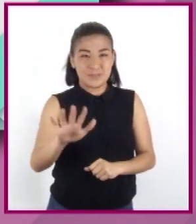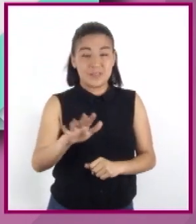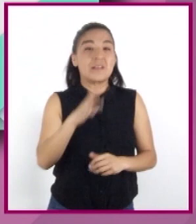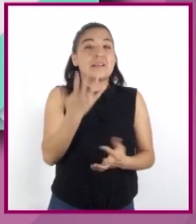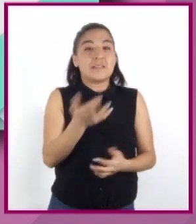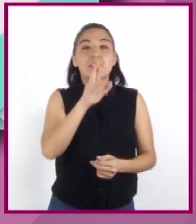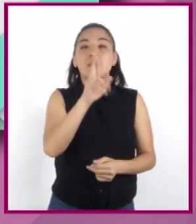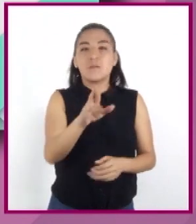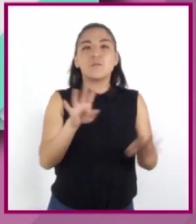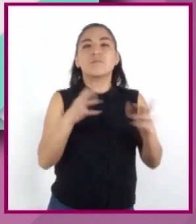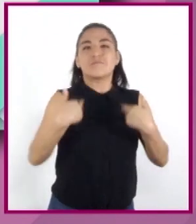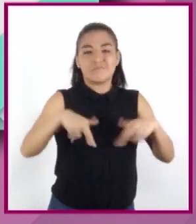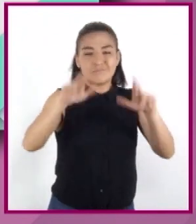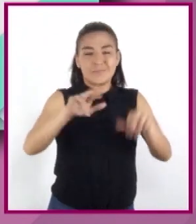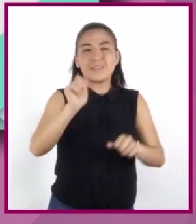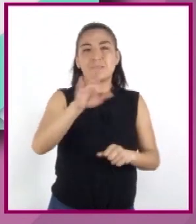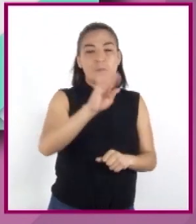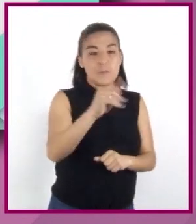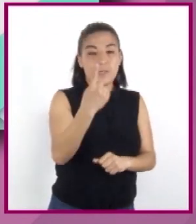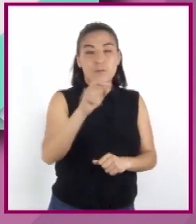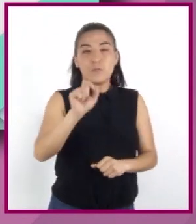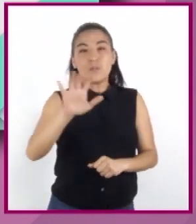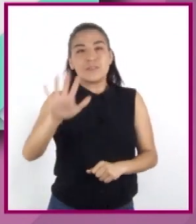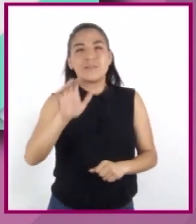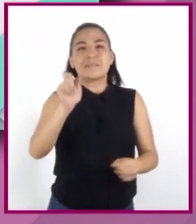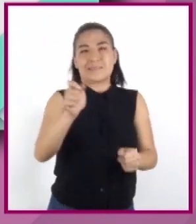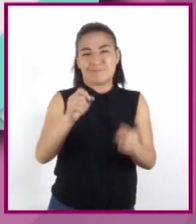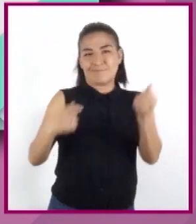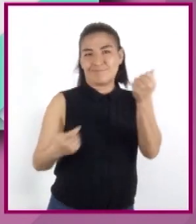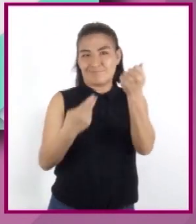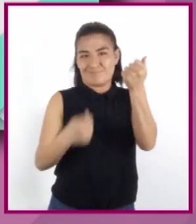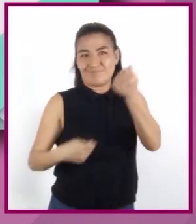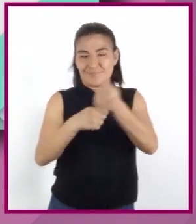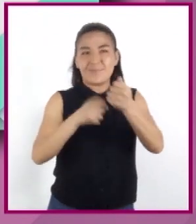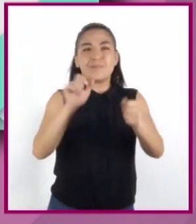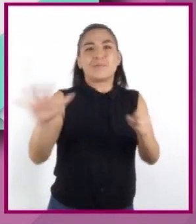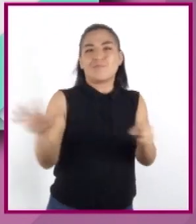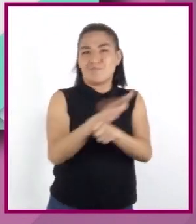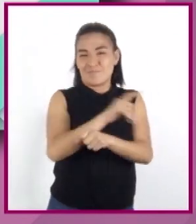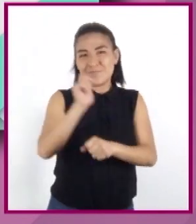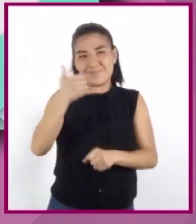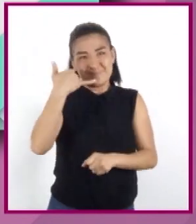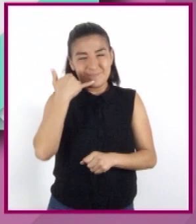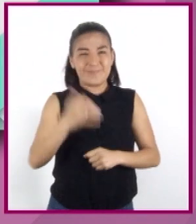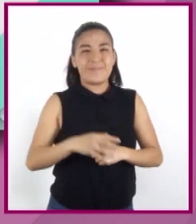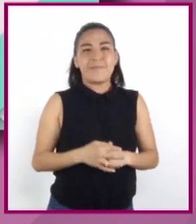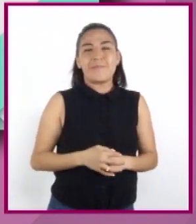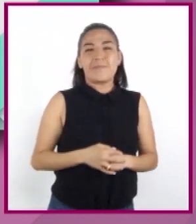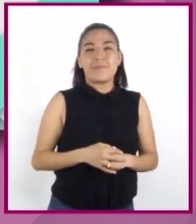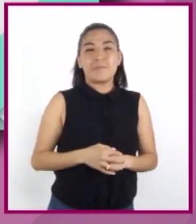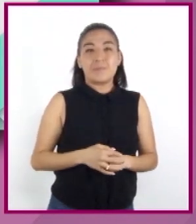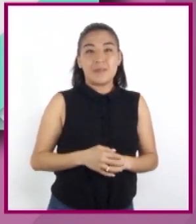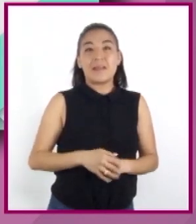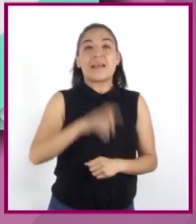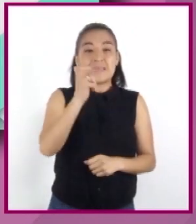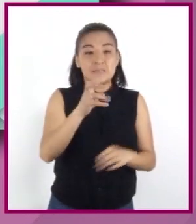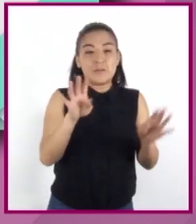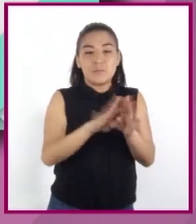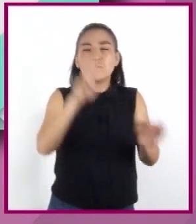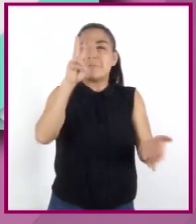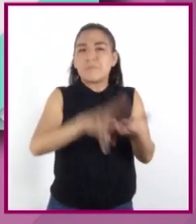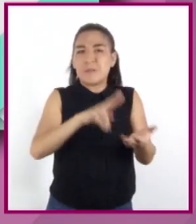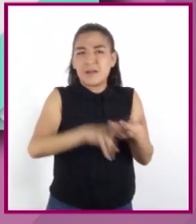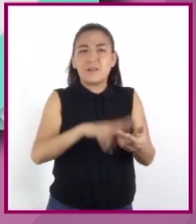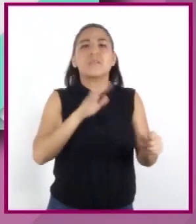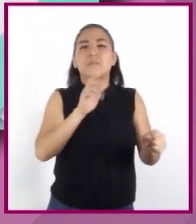resultado representa el 91.5% de la carga total. ¿Podemos registrar ambos valores en nuestra